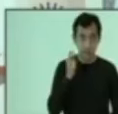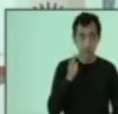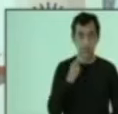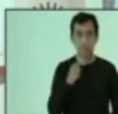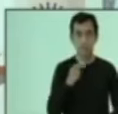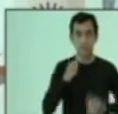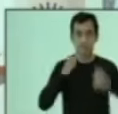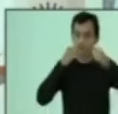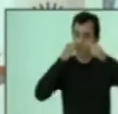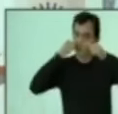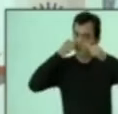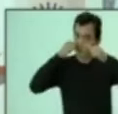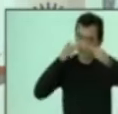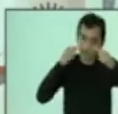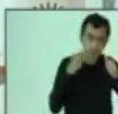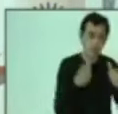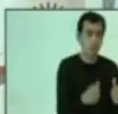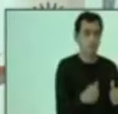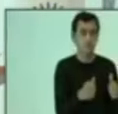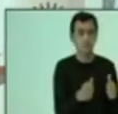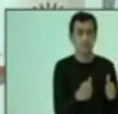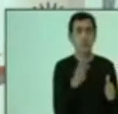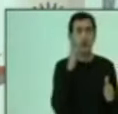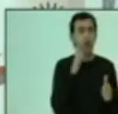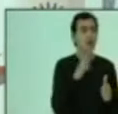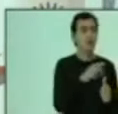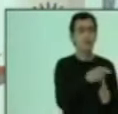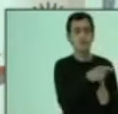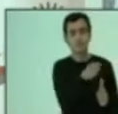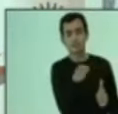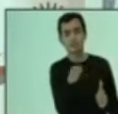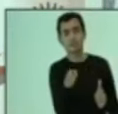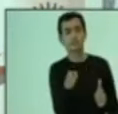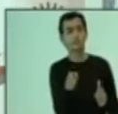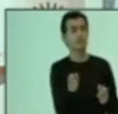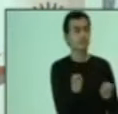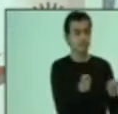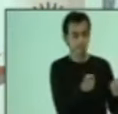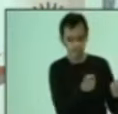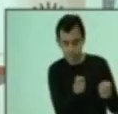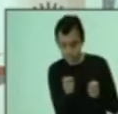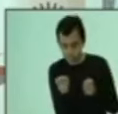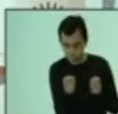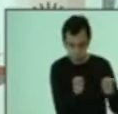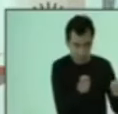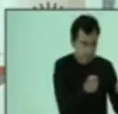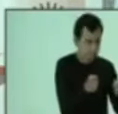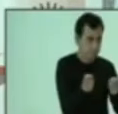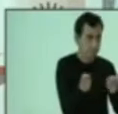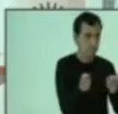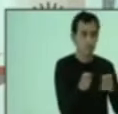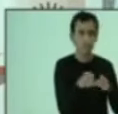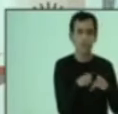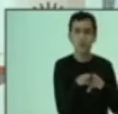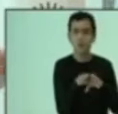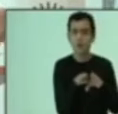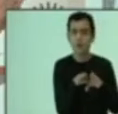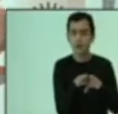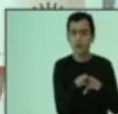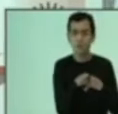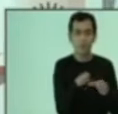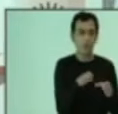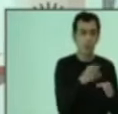hincapié. Vamos a regular o vamos a controlar la posible ida de